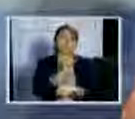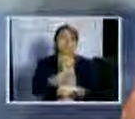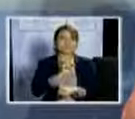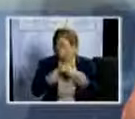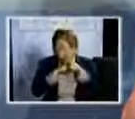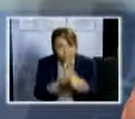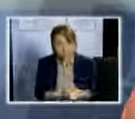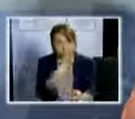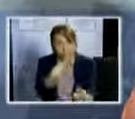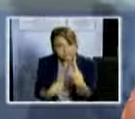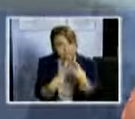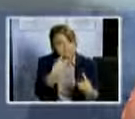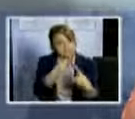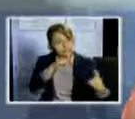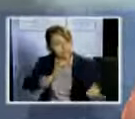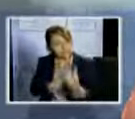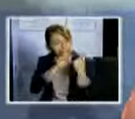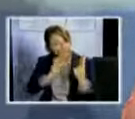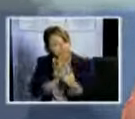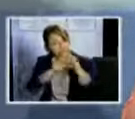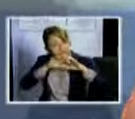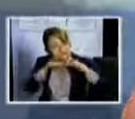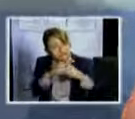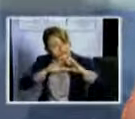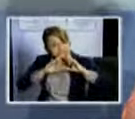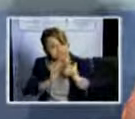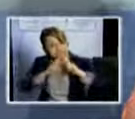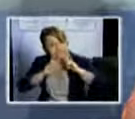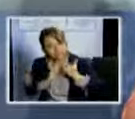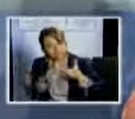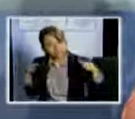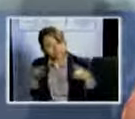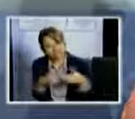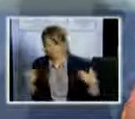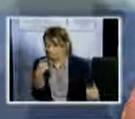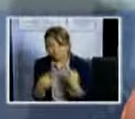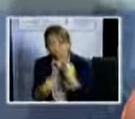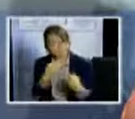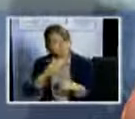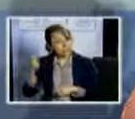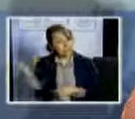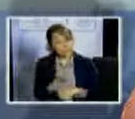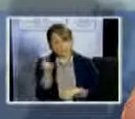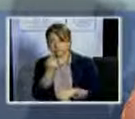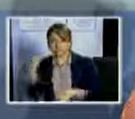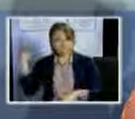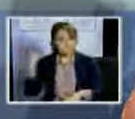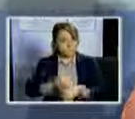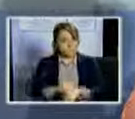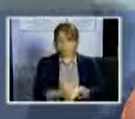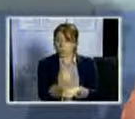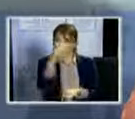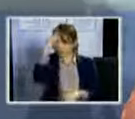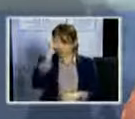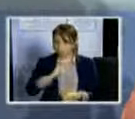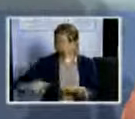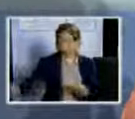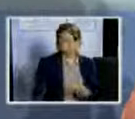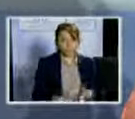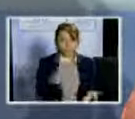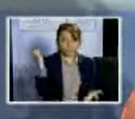de encuentro, de coincidencia sobre la necesidad de un tratado de prohibición, que aquí sí, además México ha sido